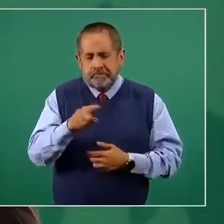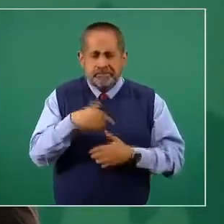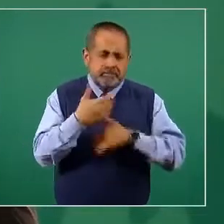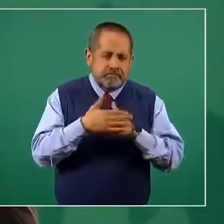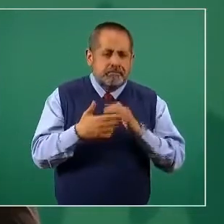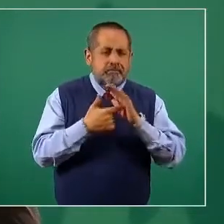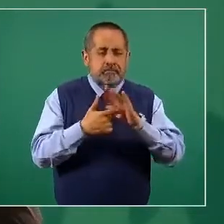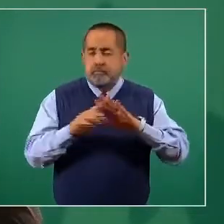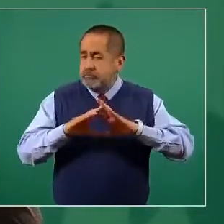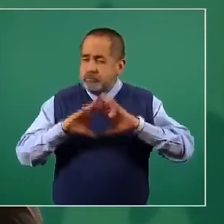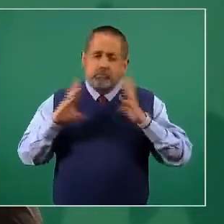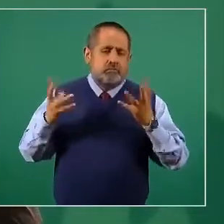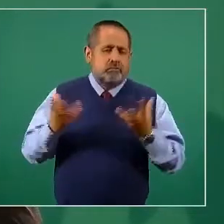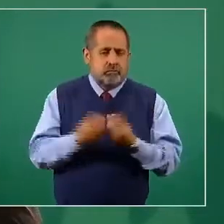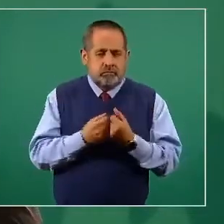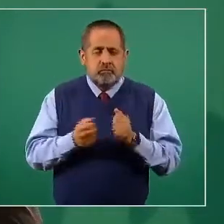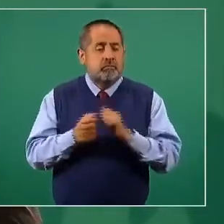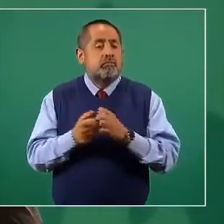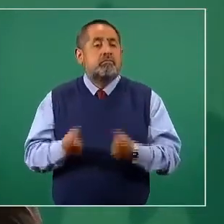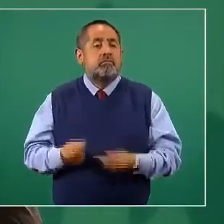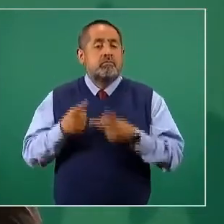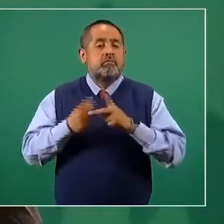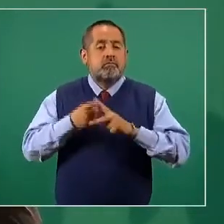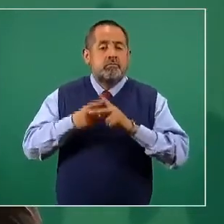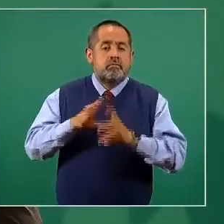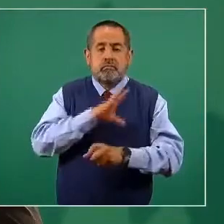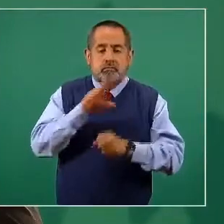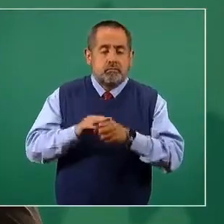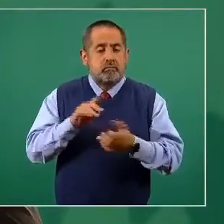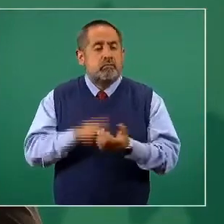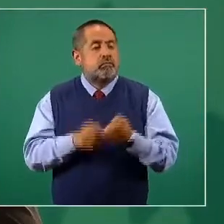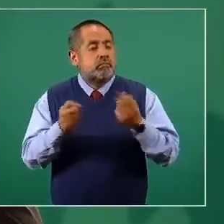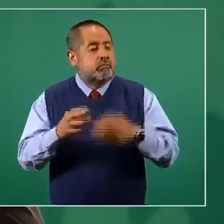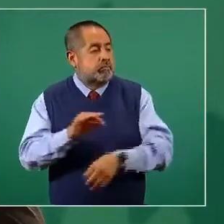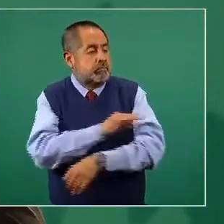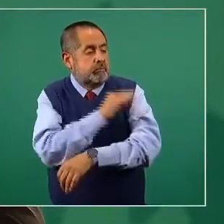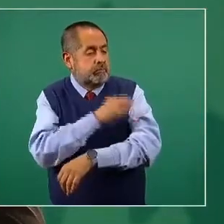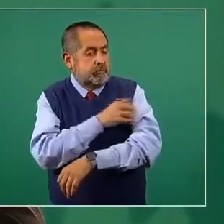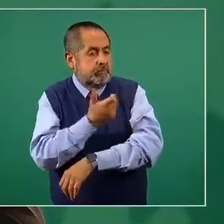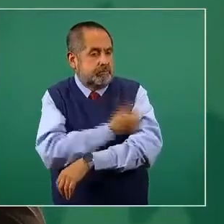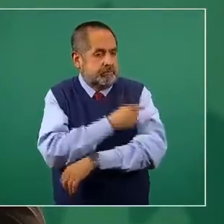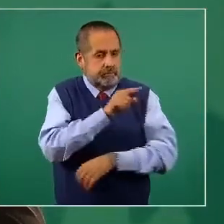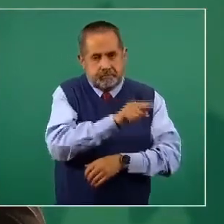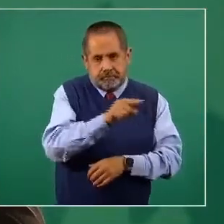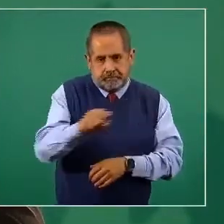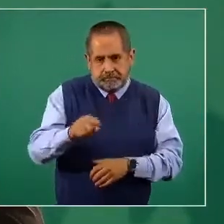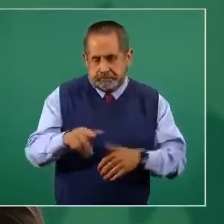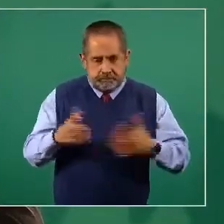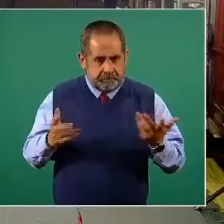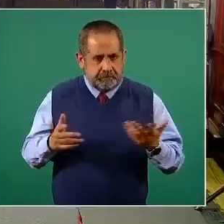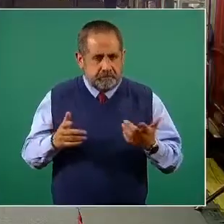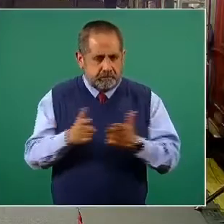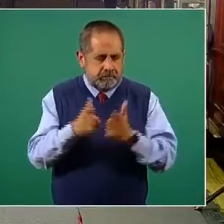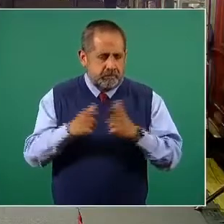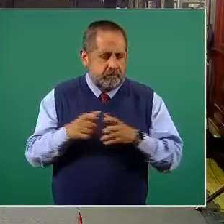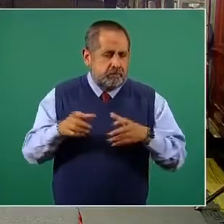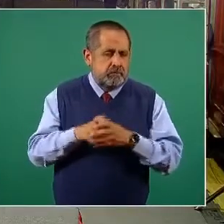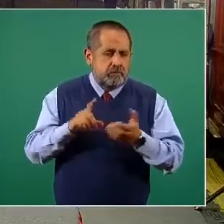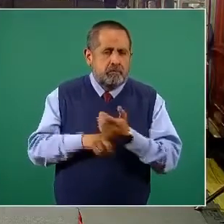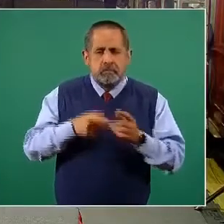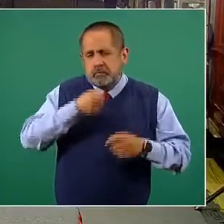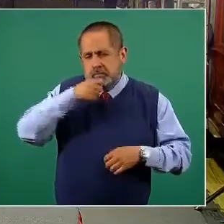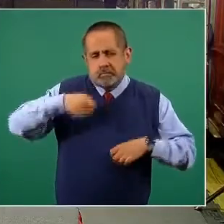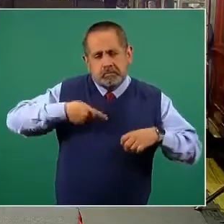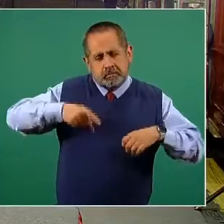avance global con base a la estimación que se realizó de aplicación en este caso en todo este grupo poblacional que son